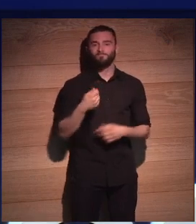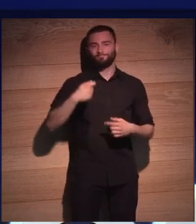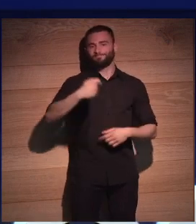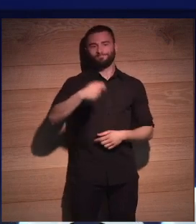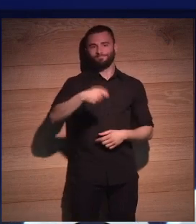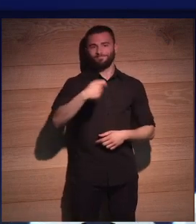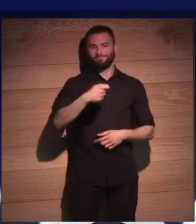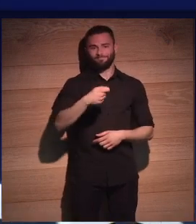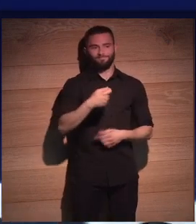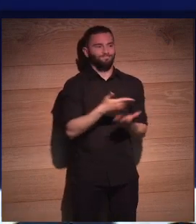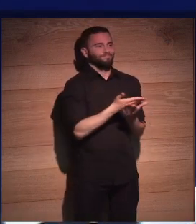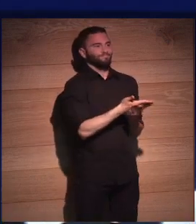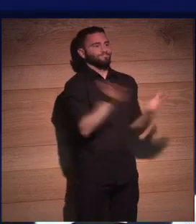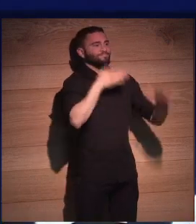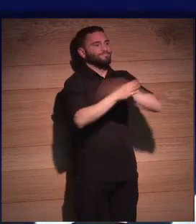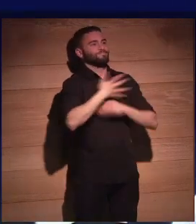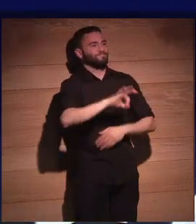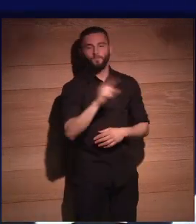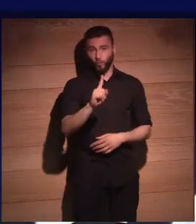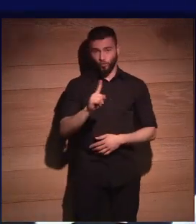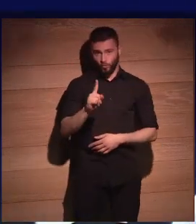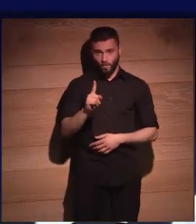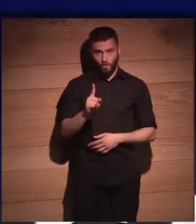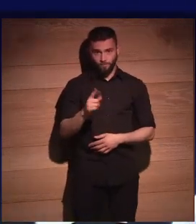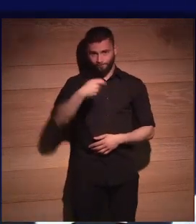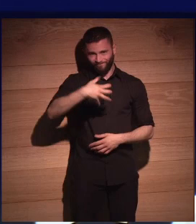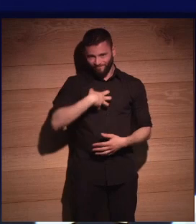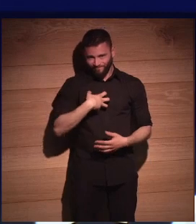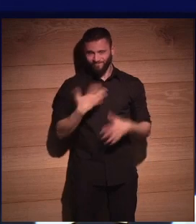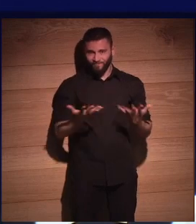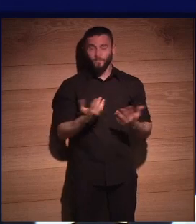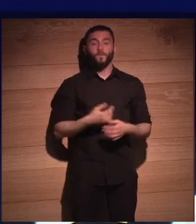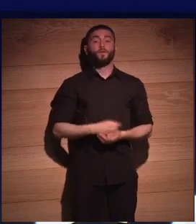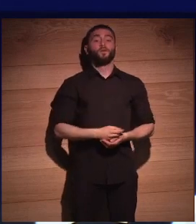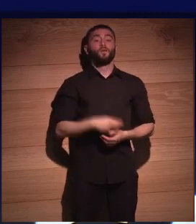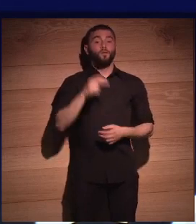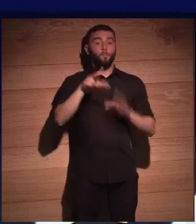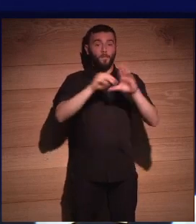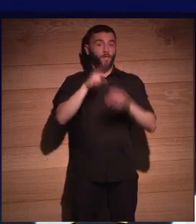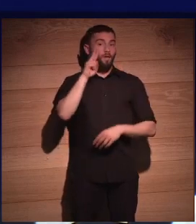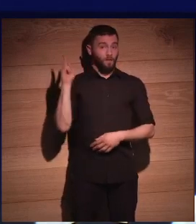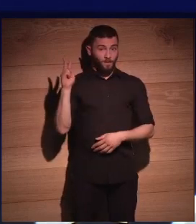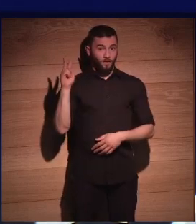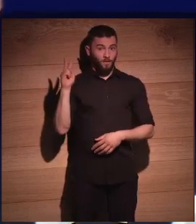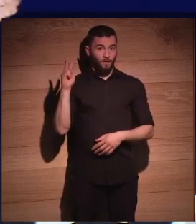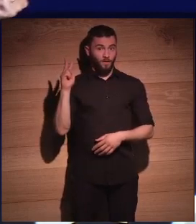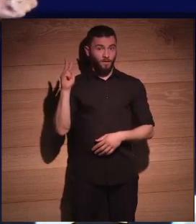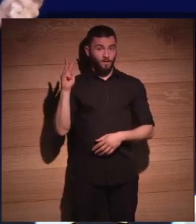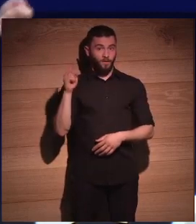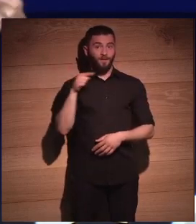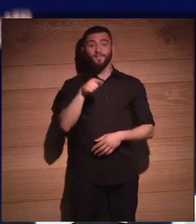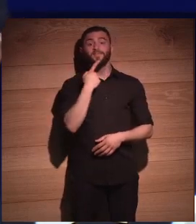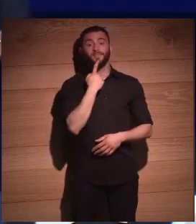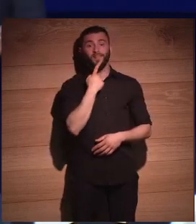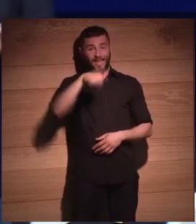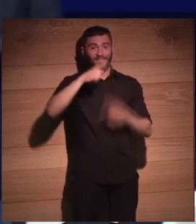absolutamente prohibitivo para poder pagarlo. Como os decía, como veíais en el vídeo, ponía